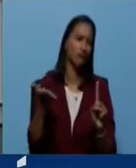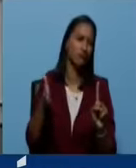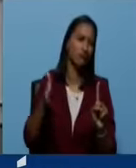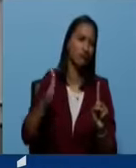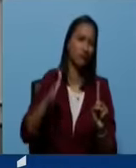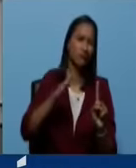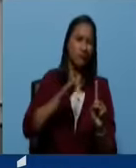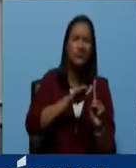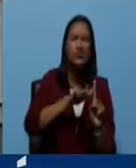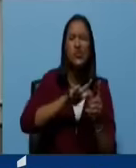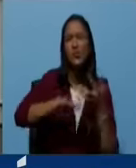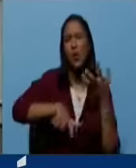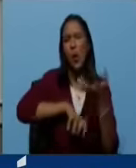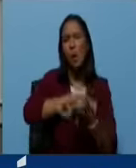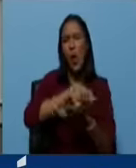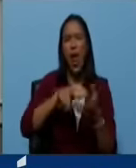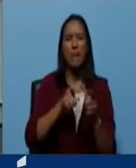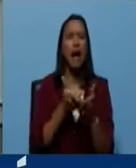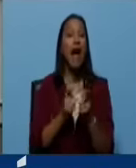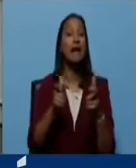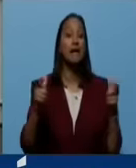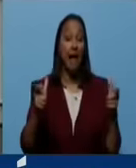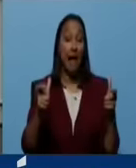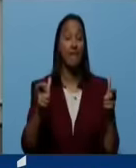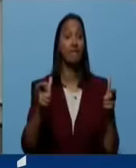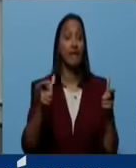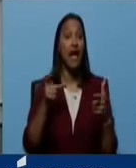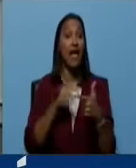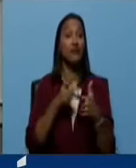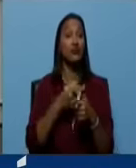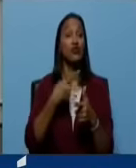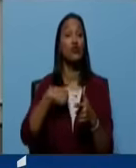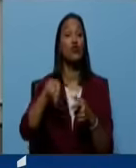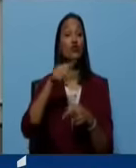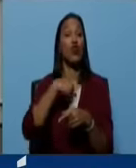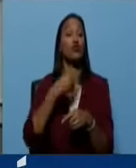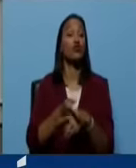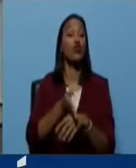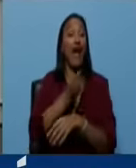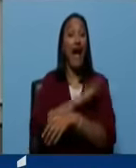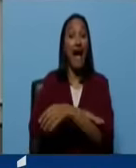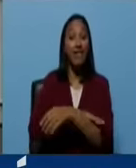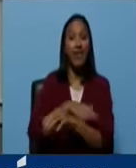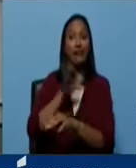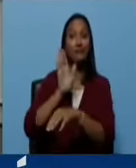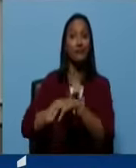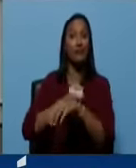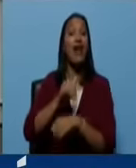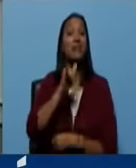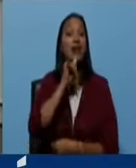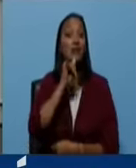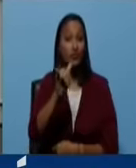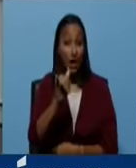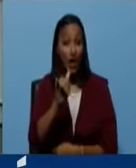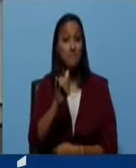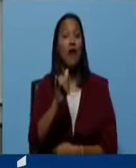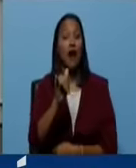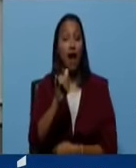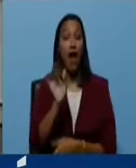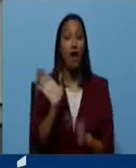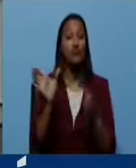dicho, lo denunciamos ante el Consejo de Estado y Consejo de Seguridad de la Nación, lo hablamos también ante el cuerpo